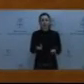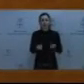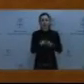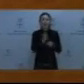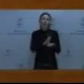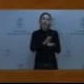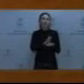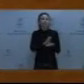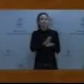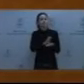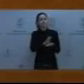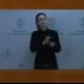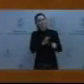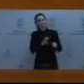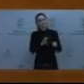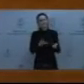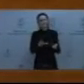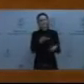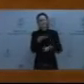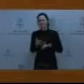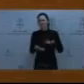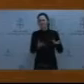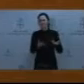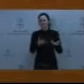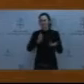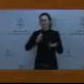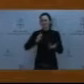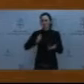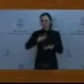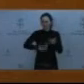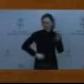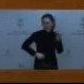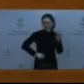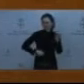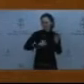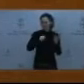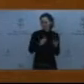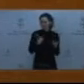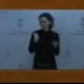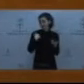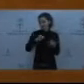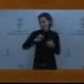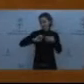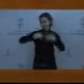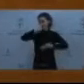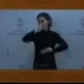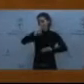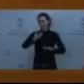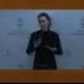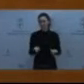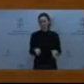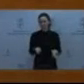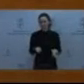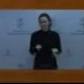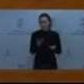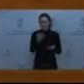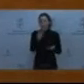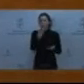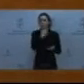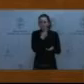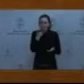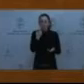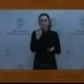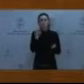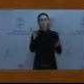dudoso honor de no parar de perder sentencias judiciales. Deben estar ustedes a la cabeza del ranking. Se han comprometido en reiteradas ocasiones, ya no